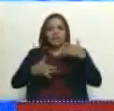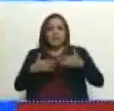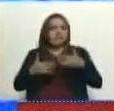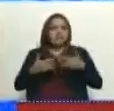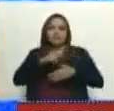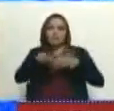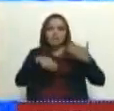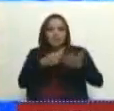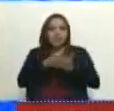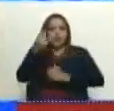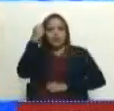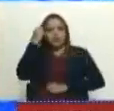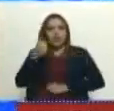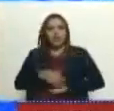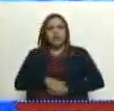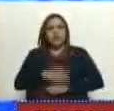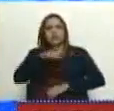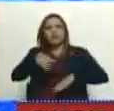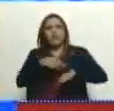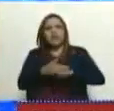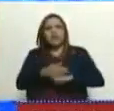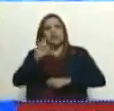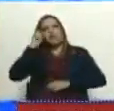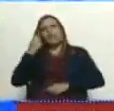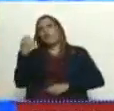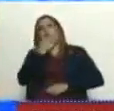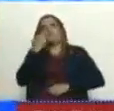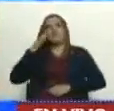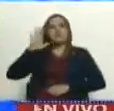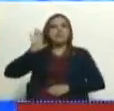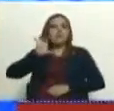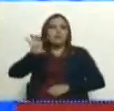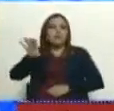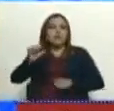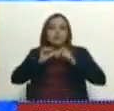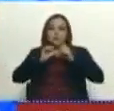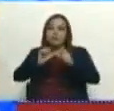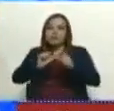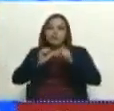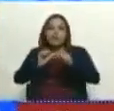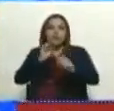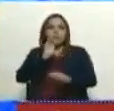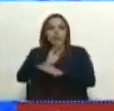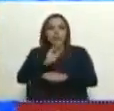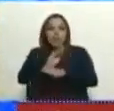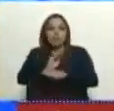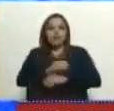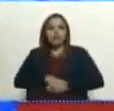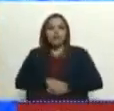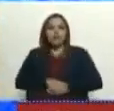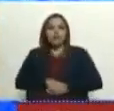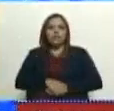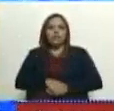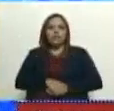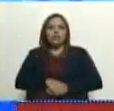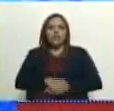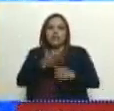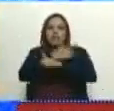nacional y su compromiso de patria para seguir garantizando la libertad,